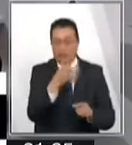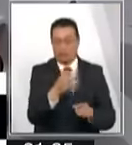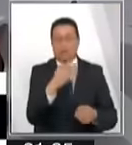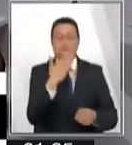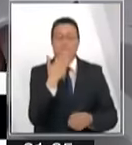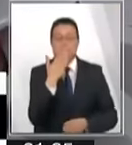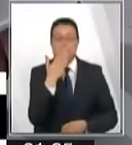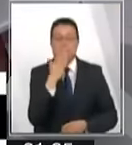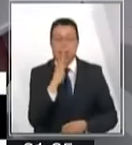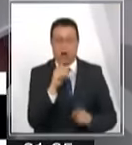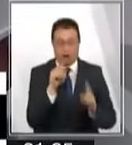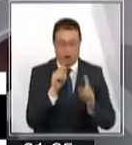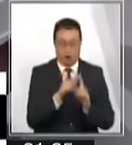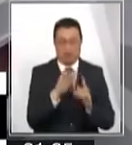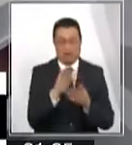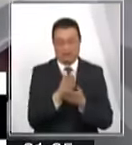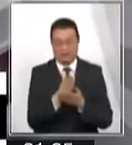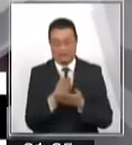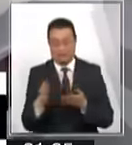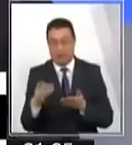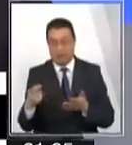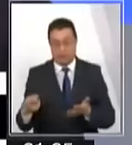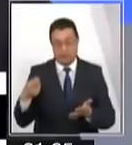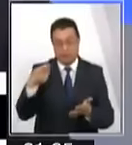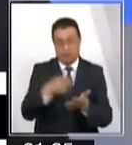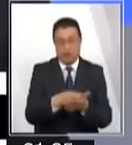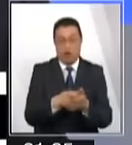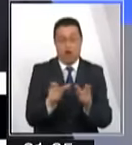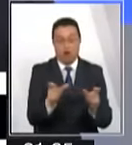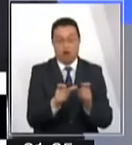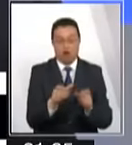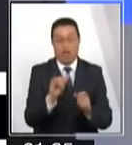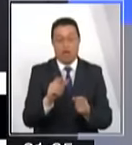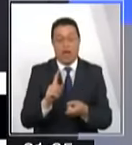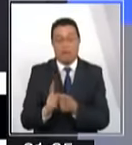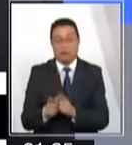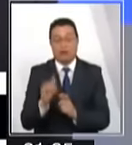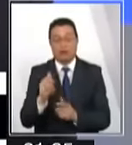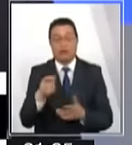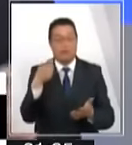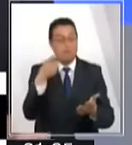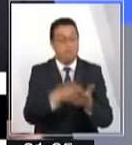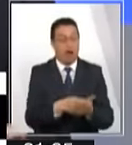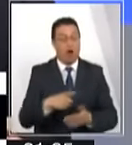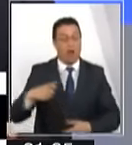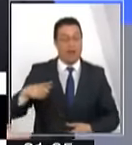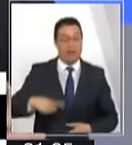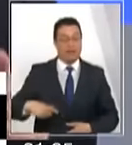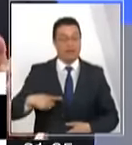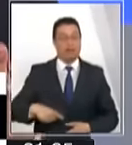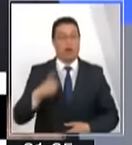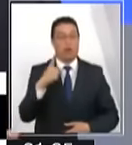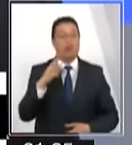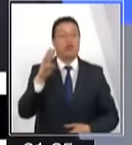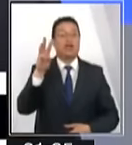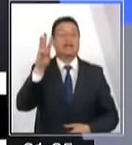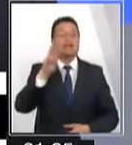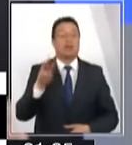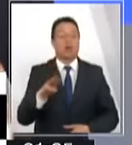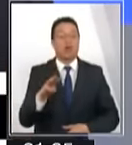preferente separar el financiamiento el control la administración y el pago de la licencia médic en un seguro